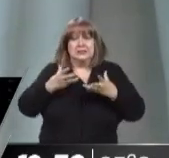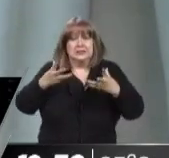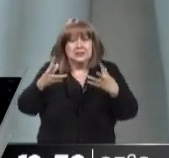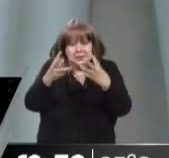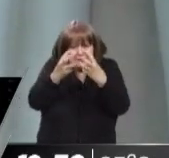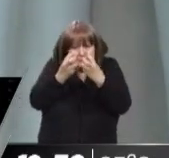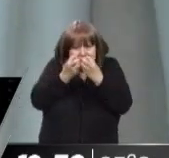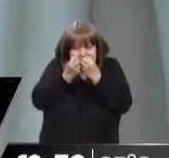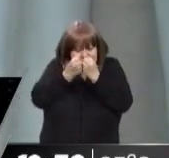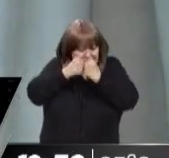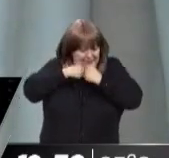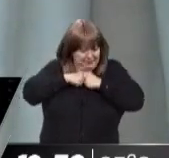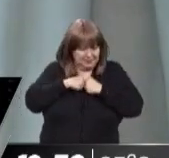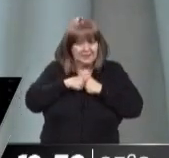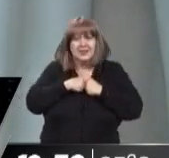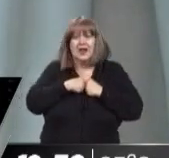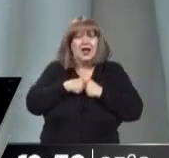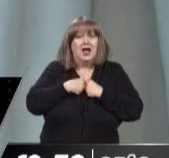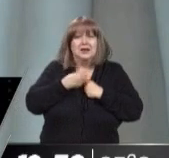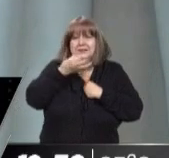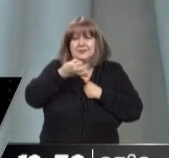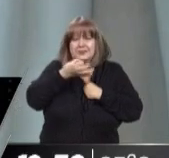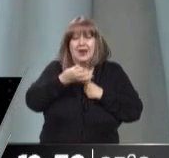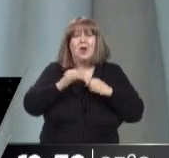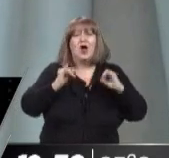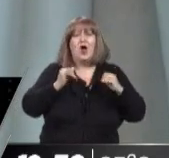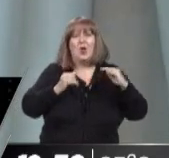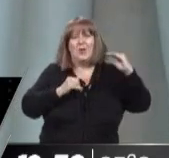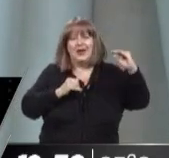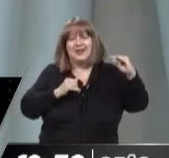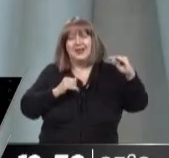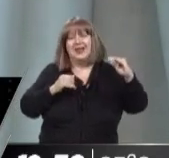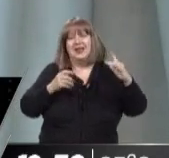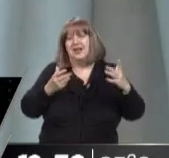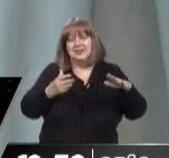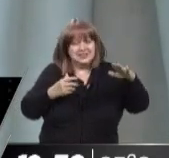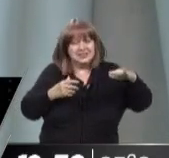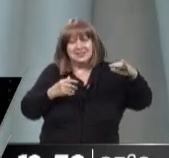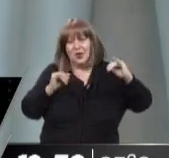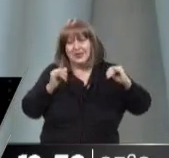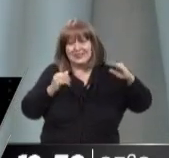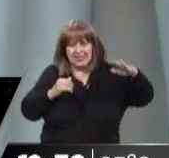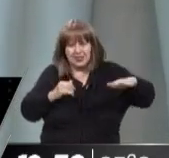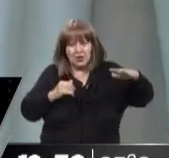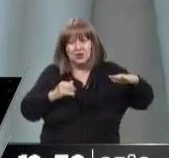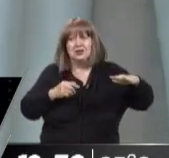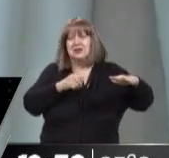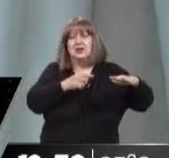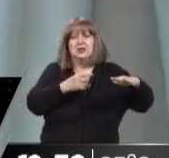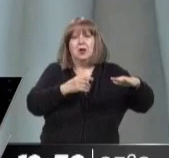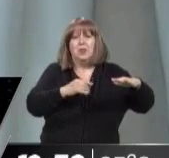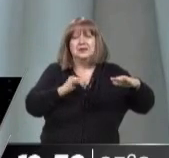menor que ya estando en una edad muy crítica con una situación muy crítica para cualquier